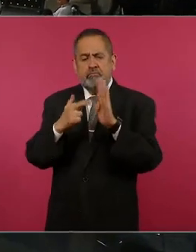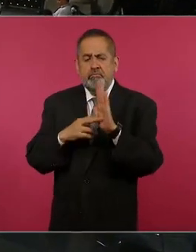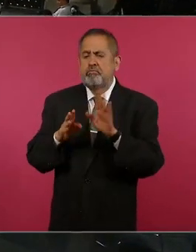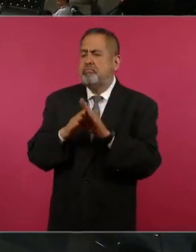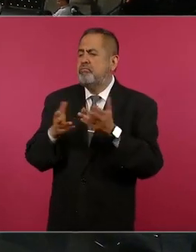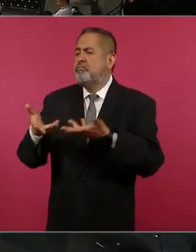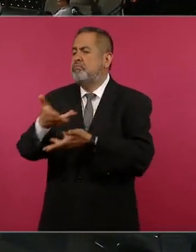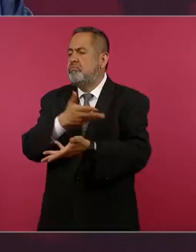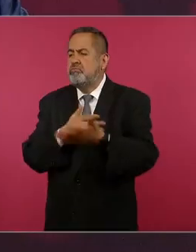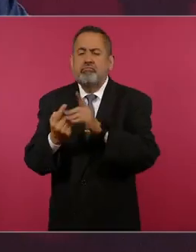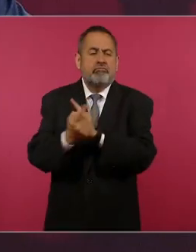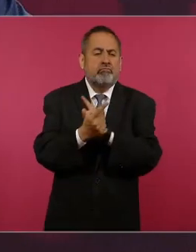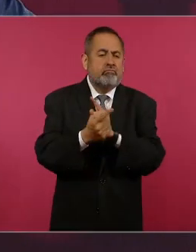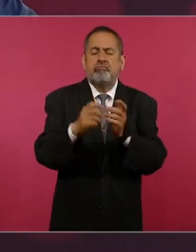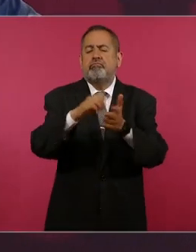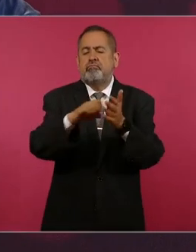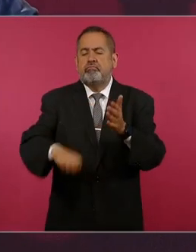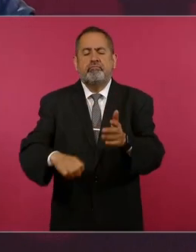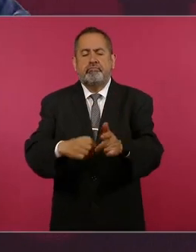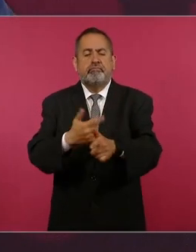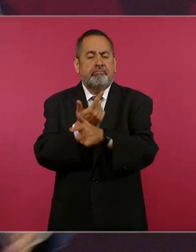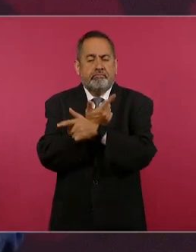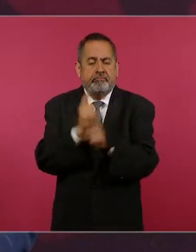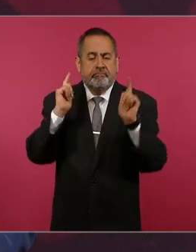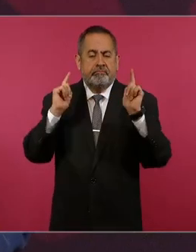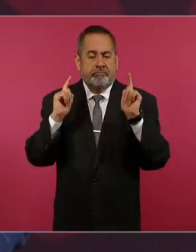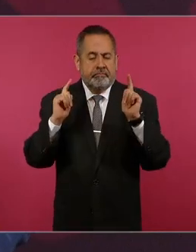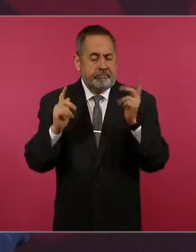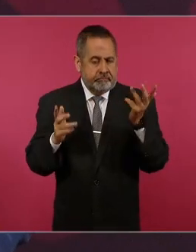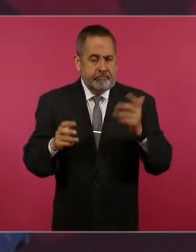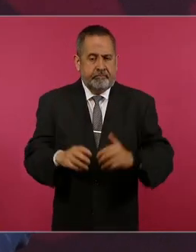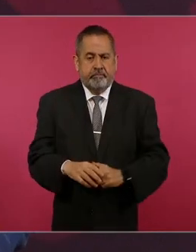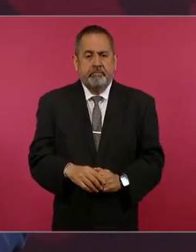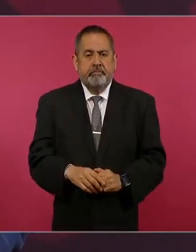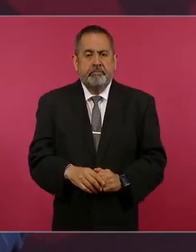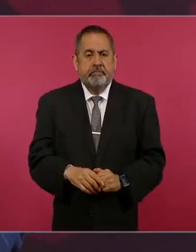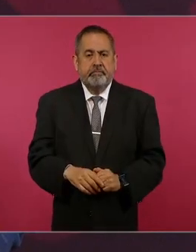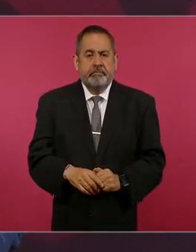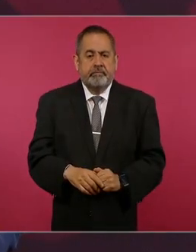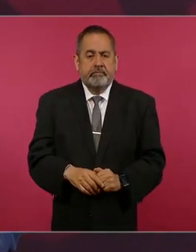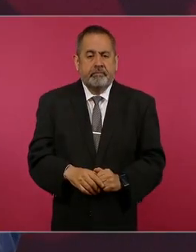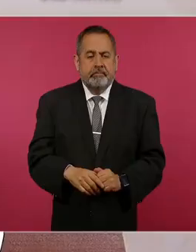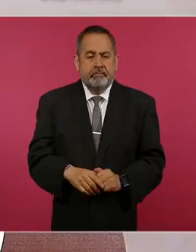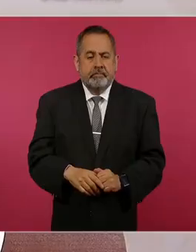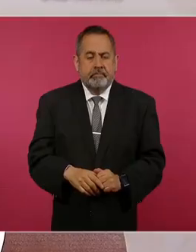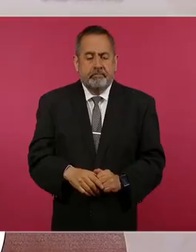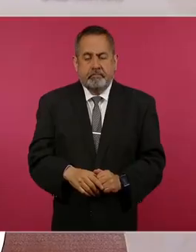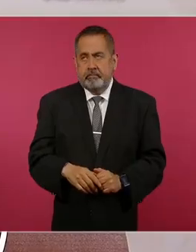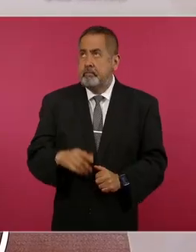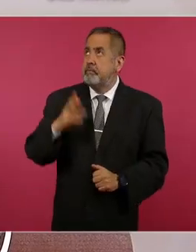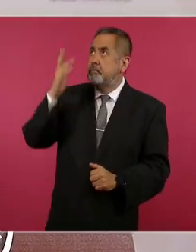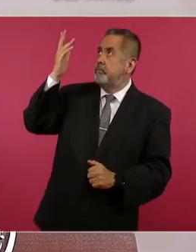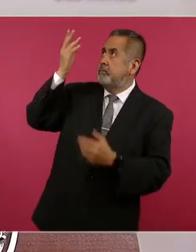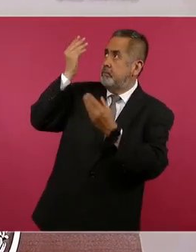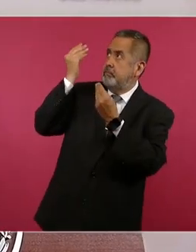por ejemplo, la libertad, eso es una bendición,